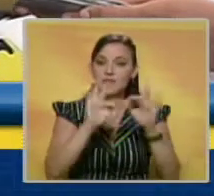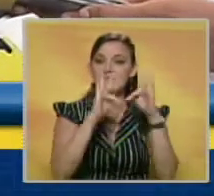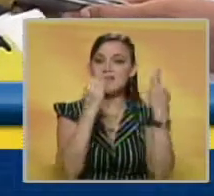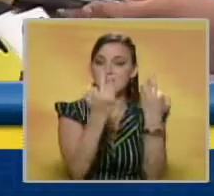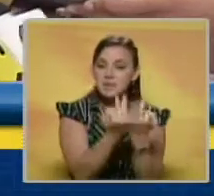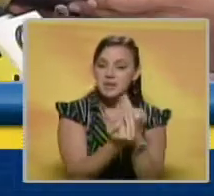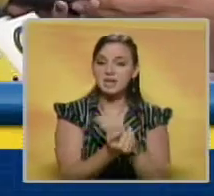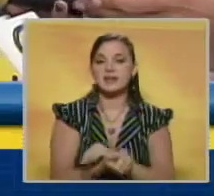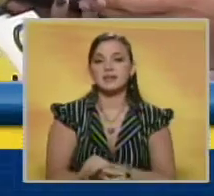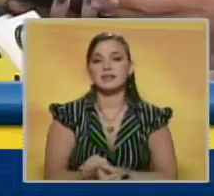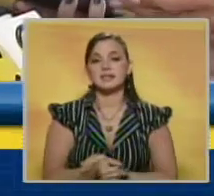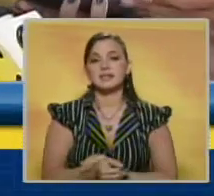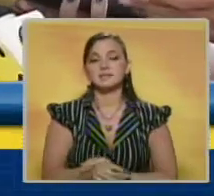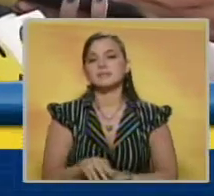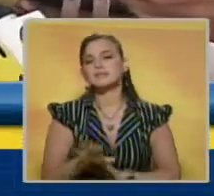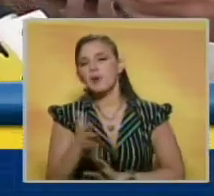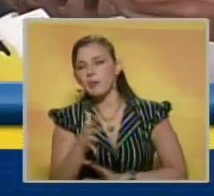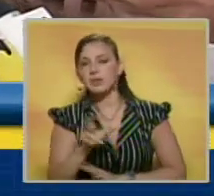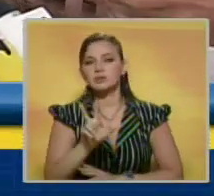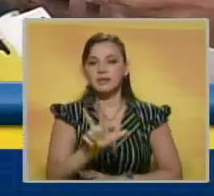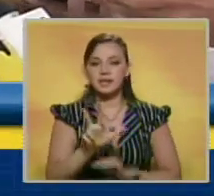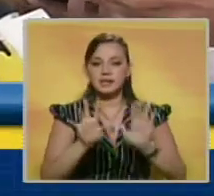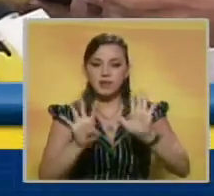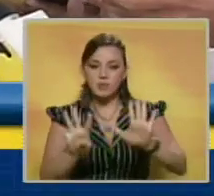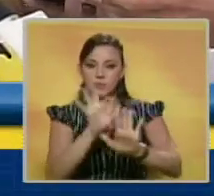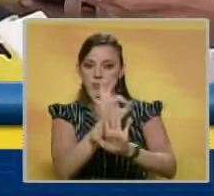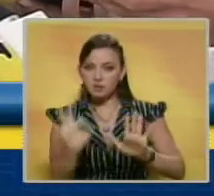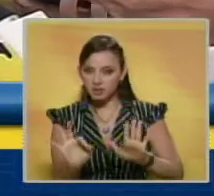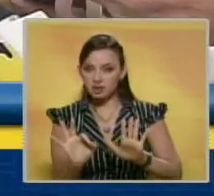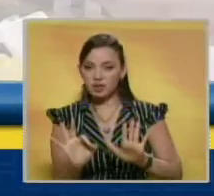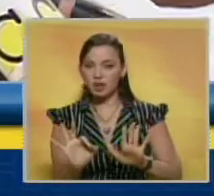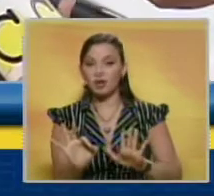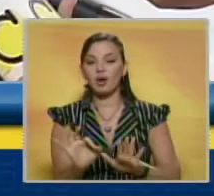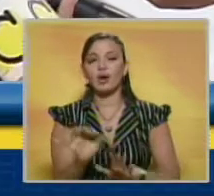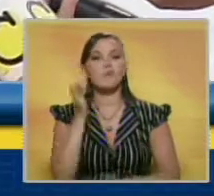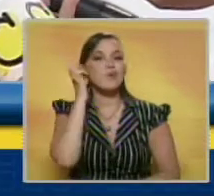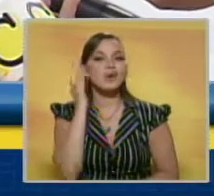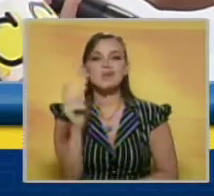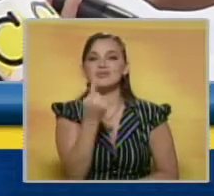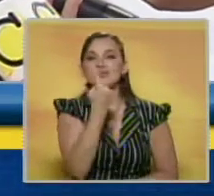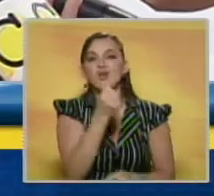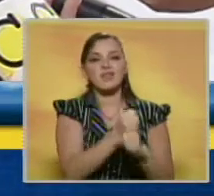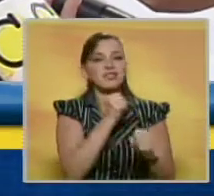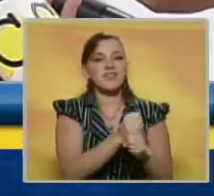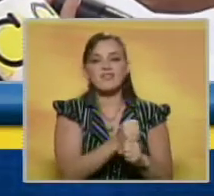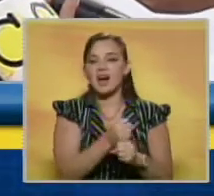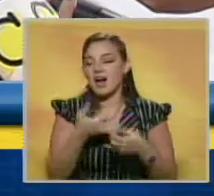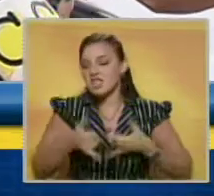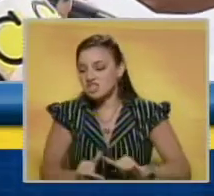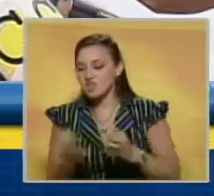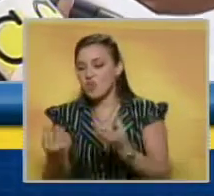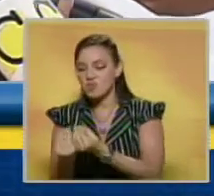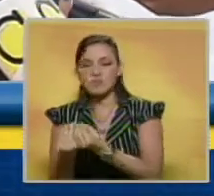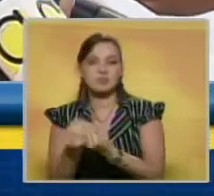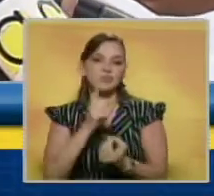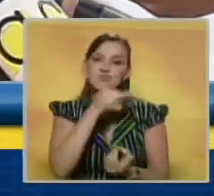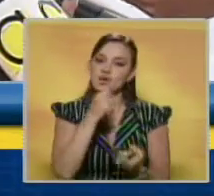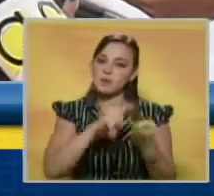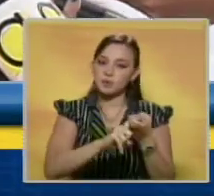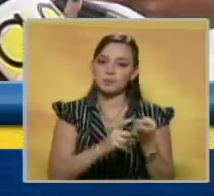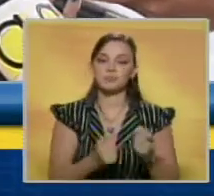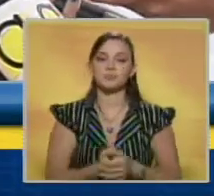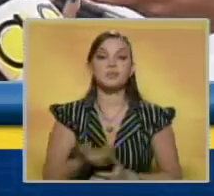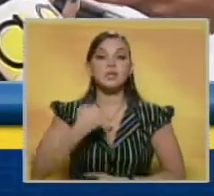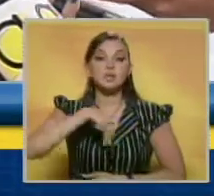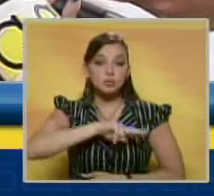el 39% son mujeres la cabeza de familia. Nosotros acabamos de trabajar en la ley contra la